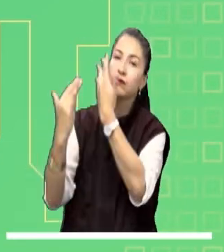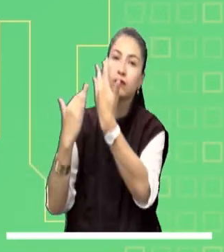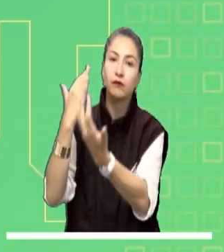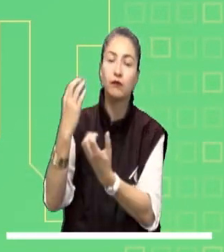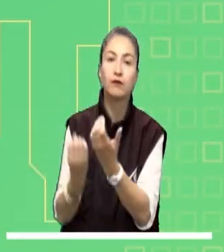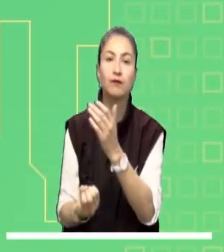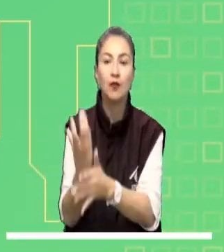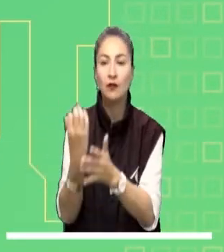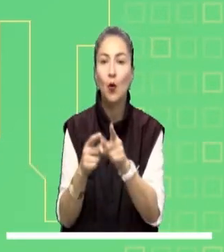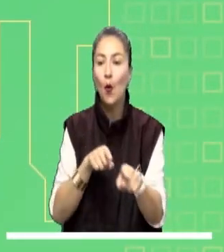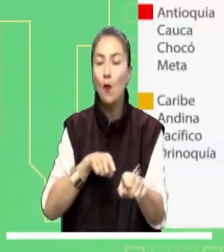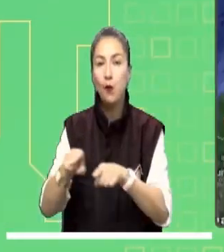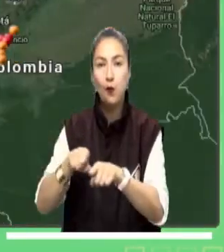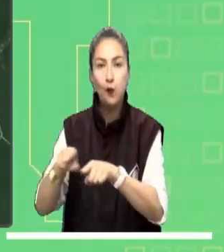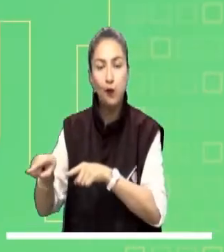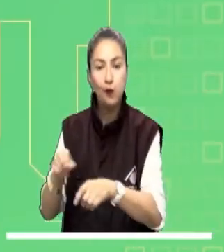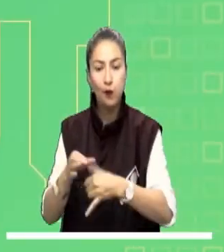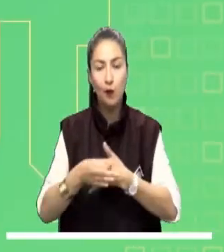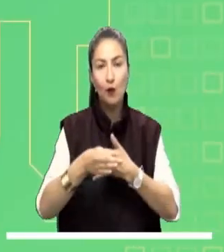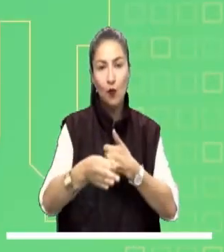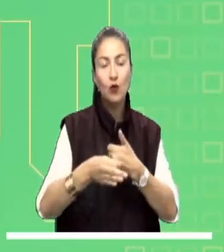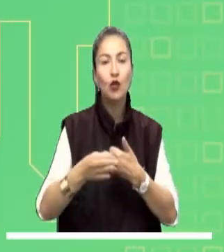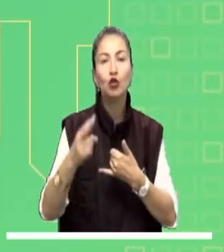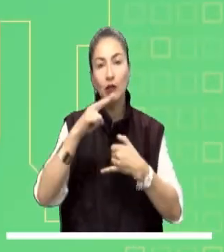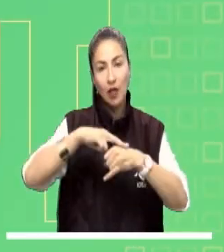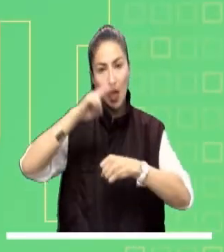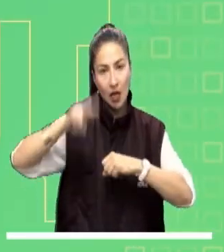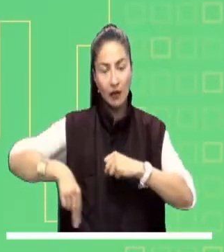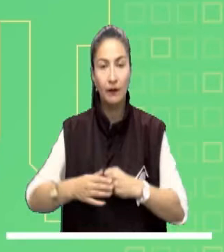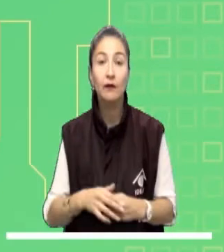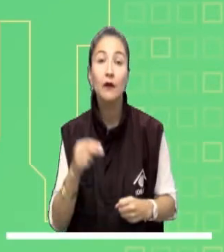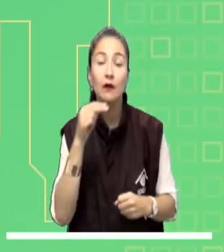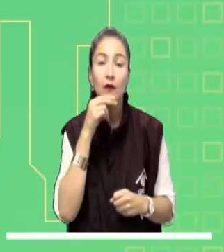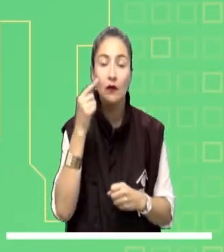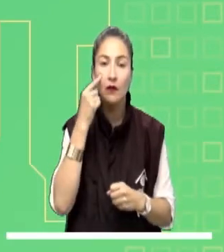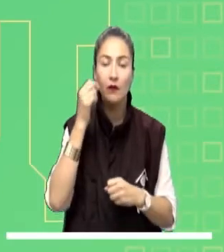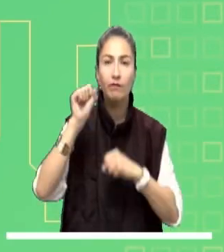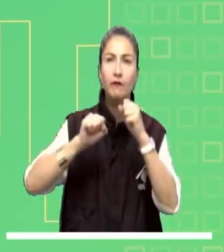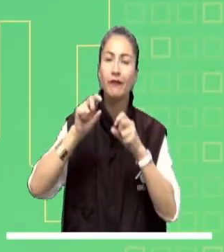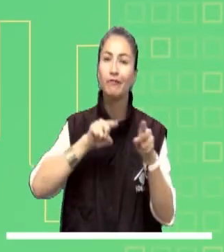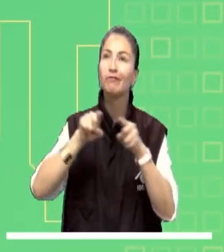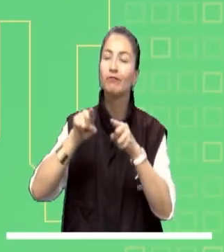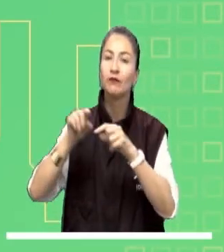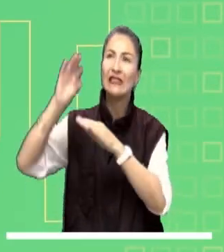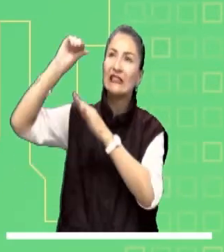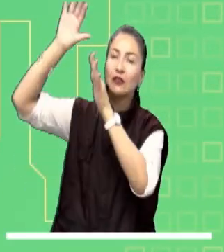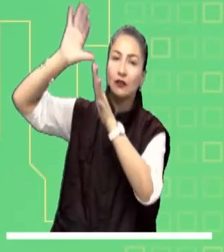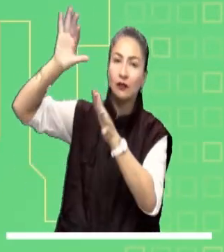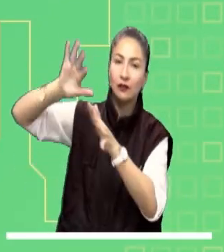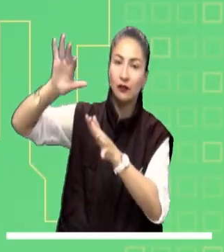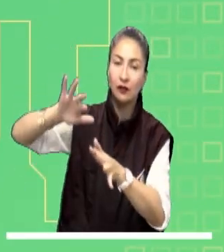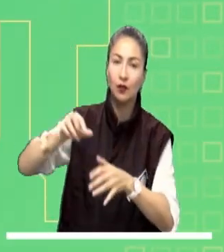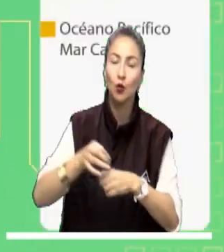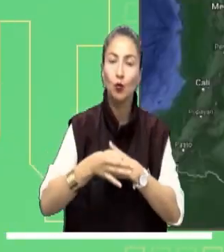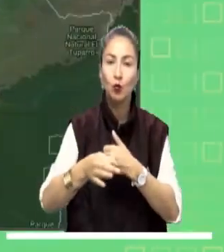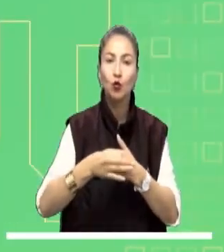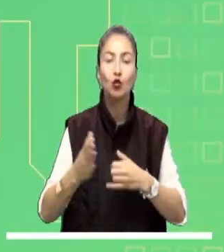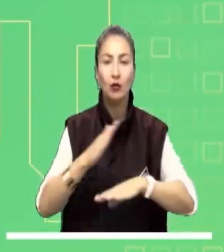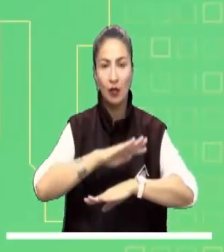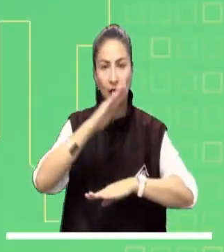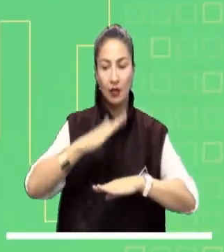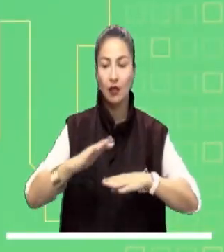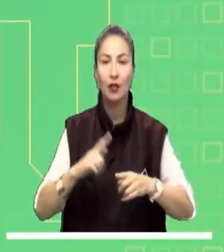pastos localizados en varios municipios del departamento de Nariño. Alerta roja por alta probabilidad de deslizamientos en varios municipios de